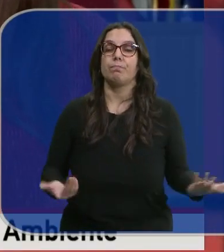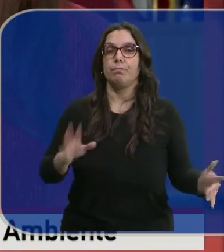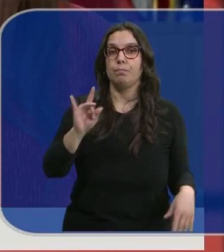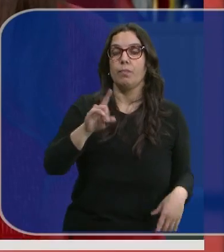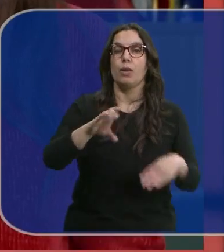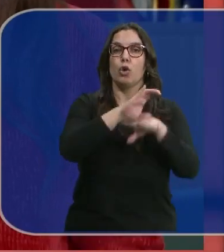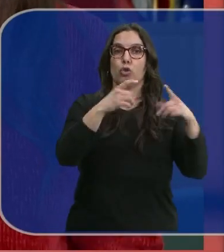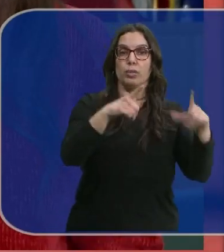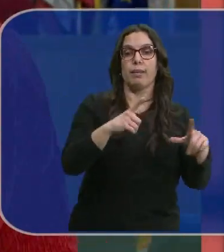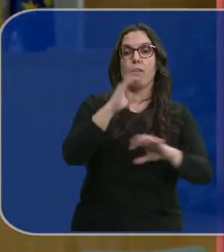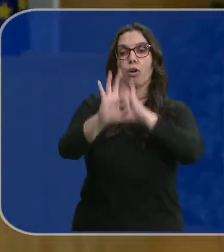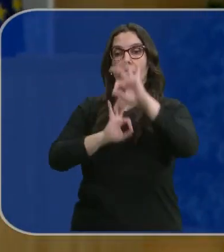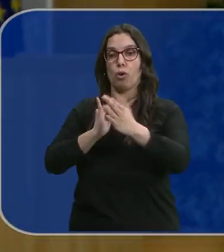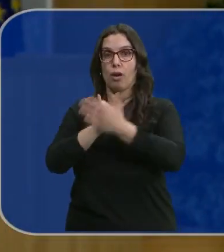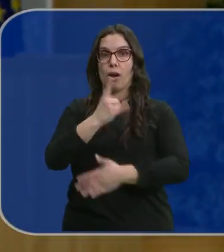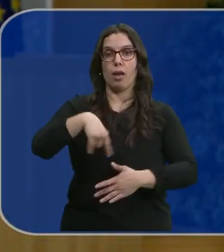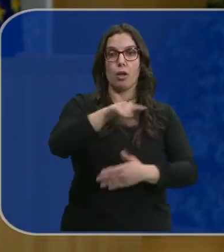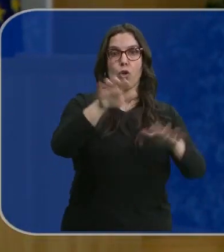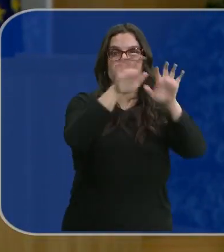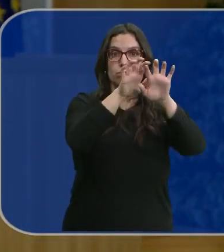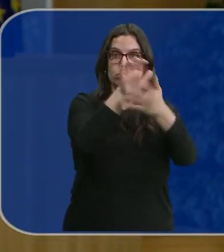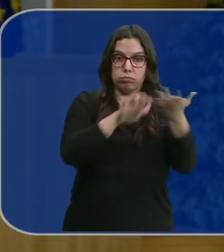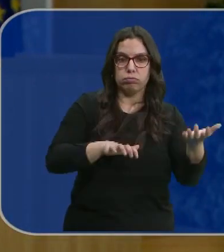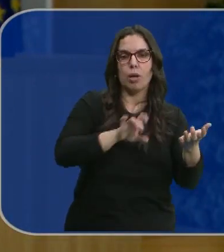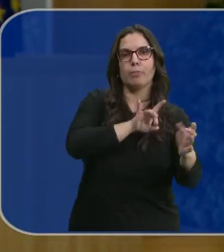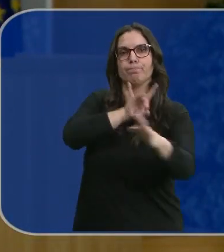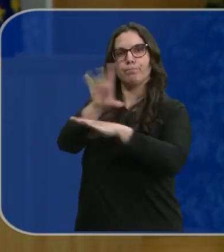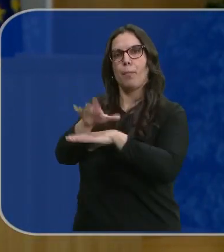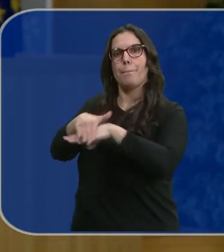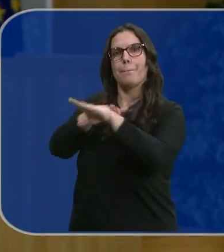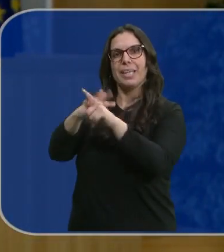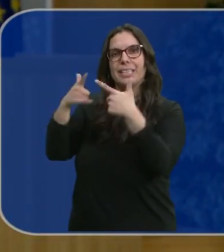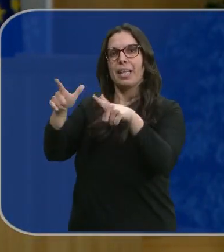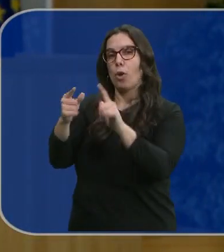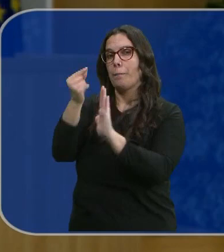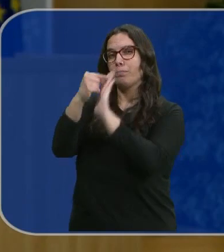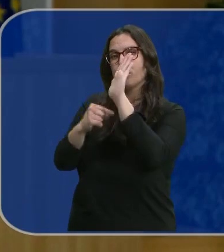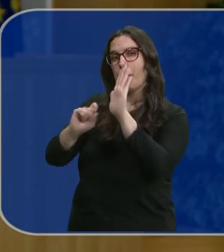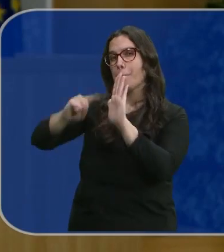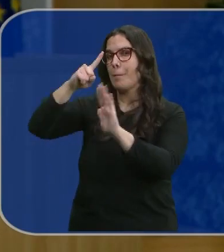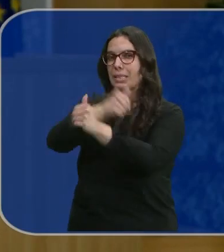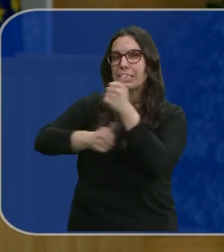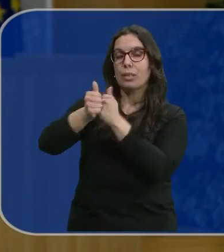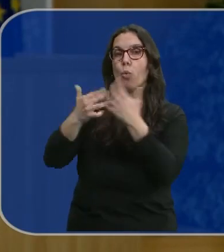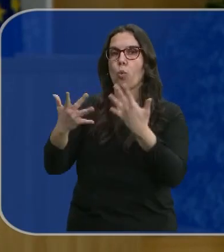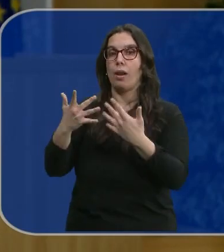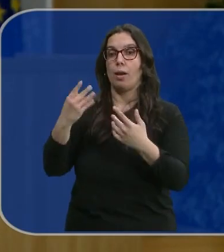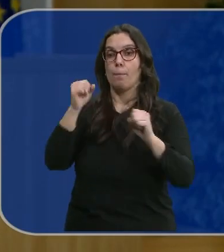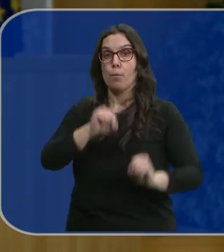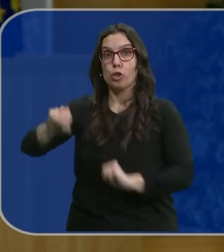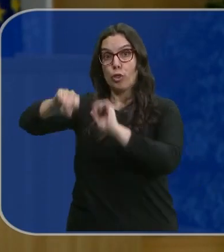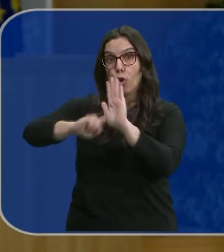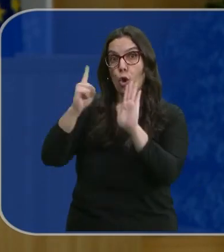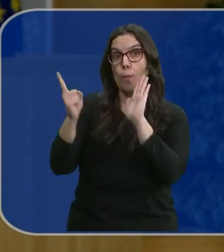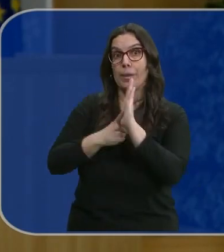Sí, Consejería y organizaciones agrarias enviarán una carta conjunta al Ministerio para pedir como medida más urgente que se elimine la total protección del lobo